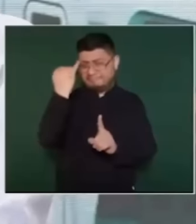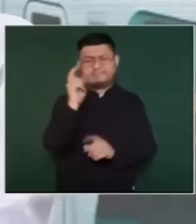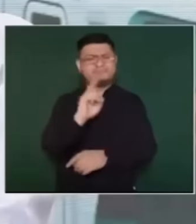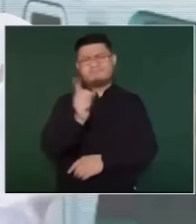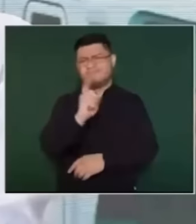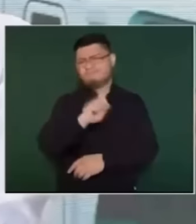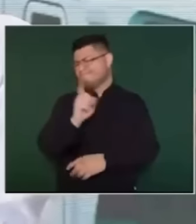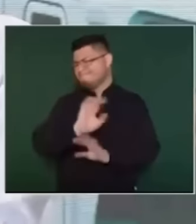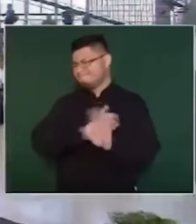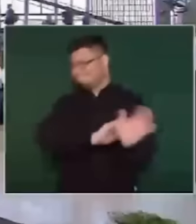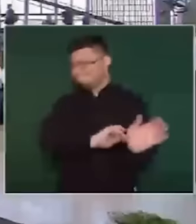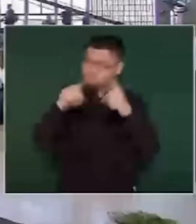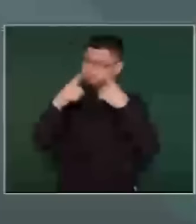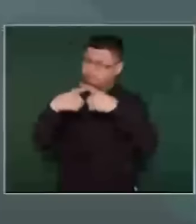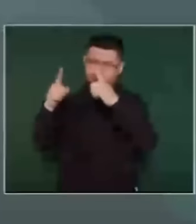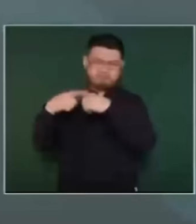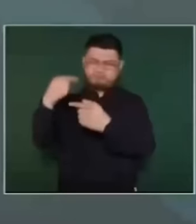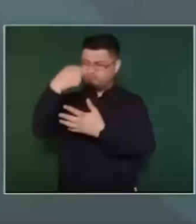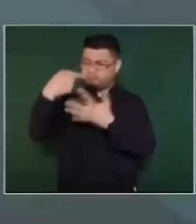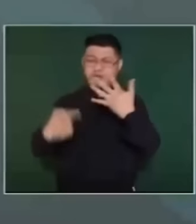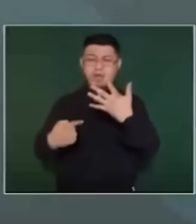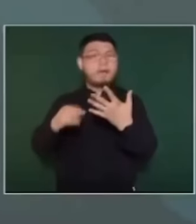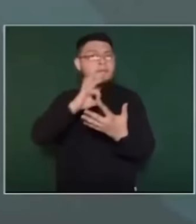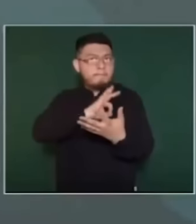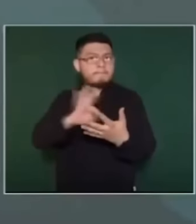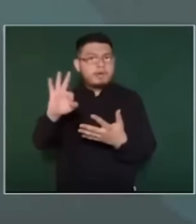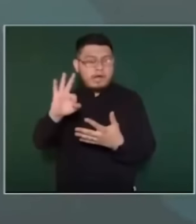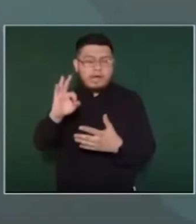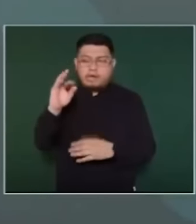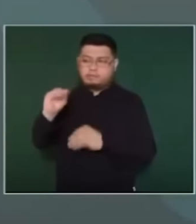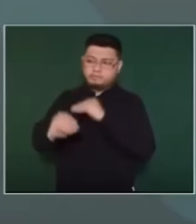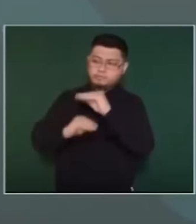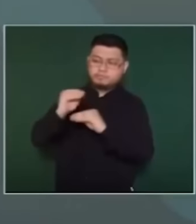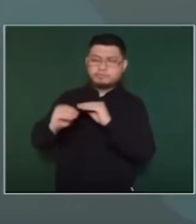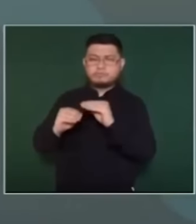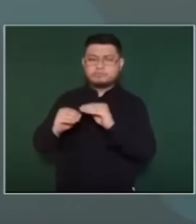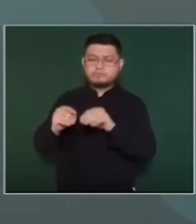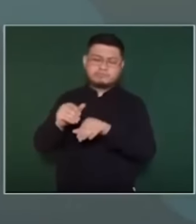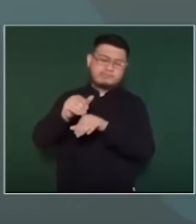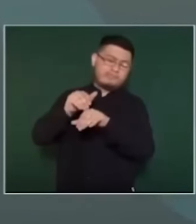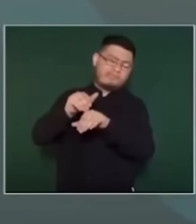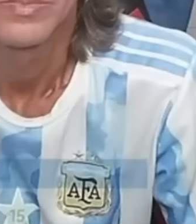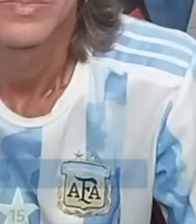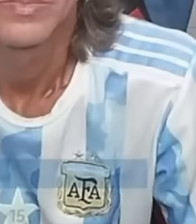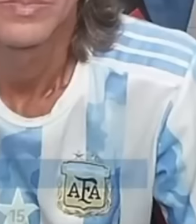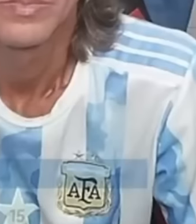Hay muchísimas formas de llevar a cabo una desobediencia civil